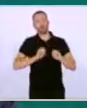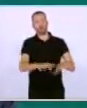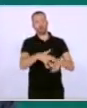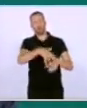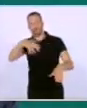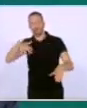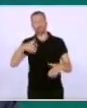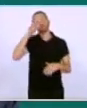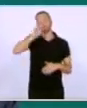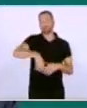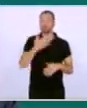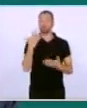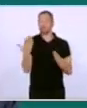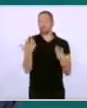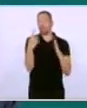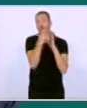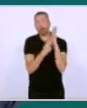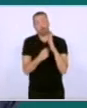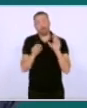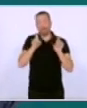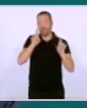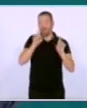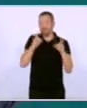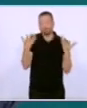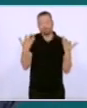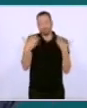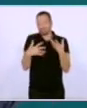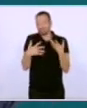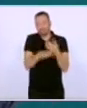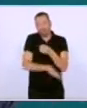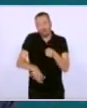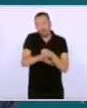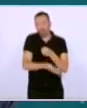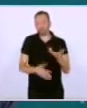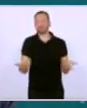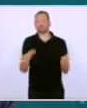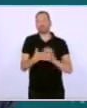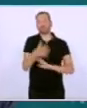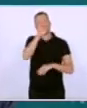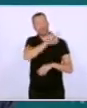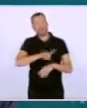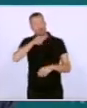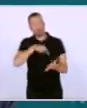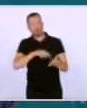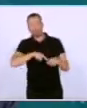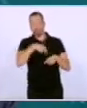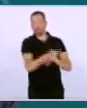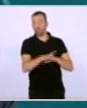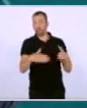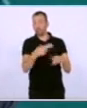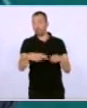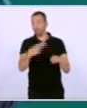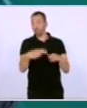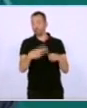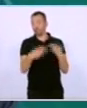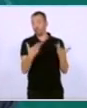por lo tanto los canarios no debemos nada al nacionalismo Más bien es el nacionalismo el responsable de que